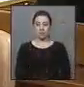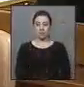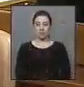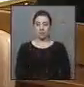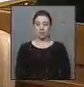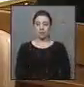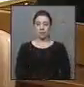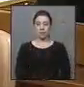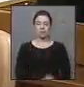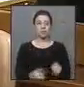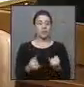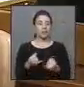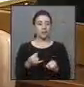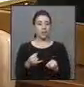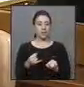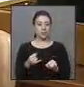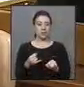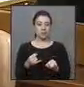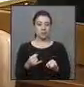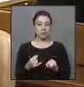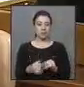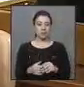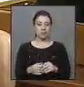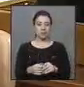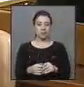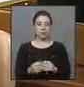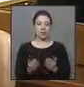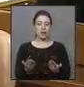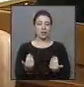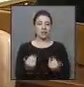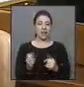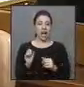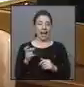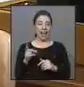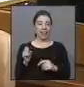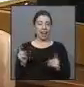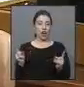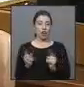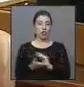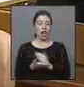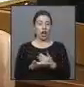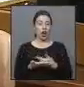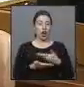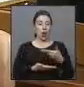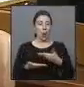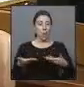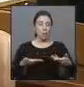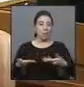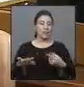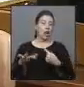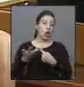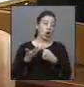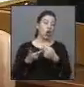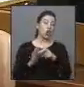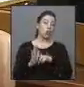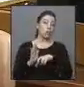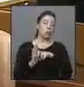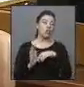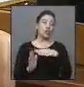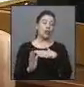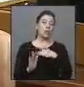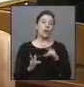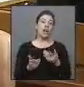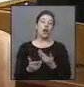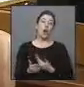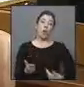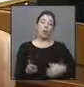Por último, solo una observación general. Es necesario que esta agenda corta sea compartida con un conjunto de otras iniciativas y esperamos